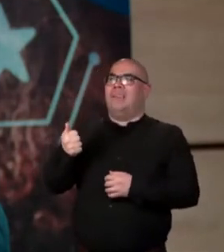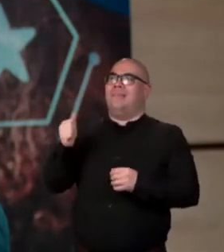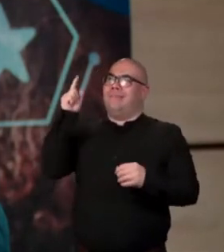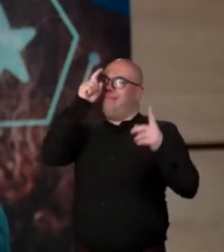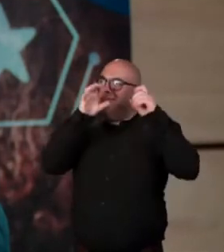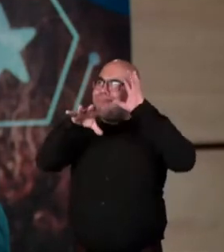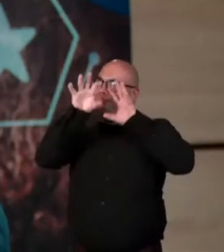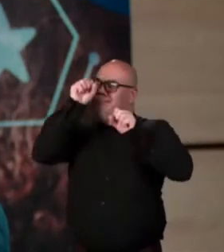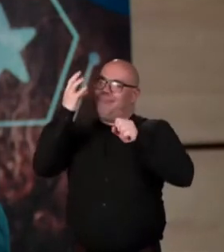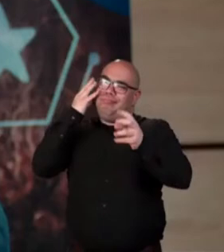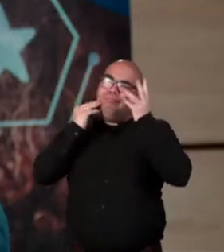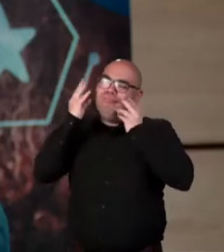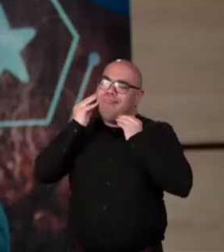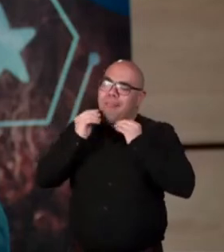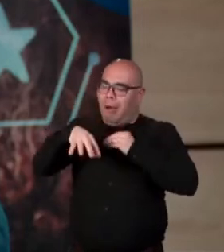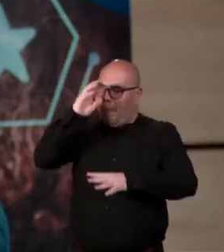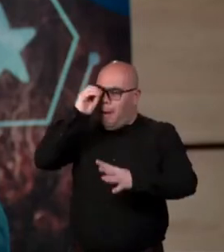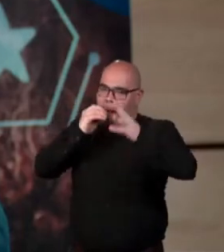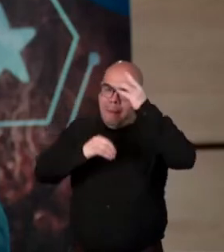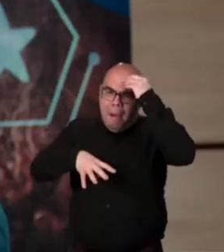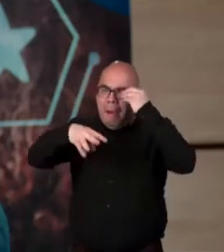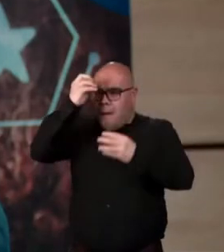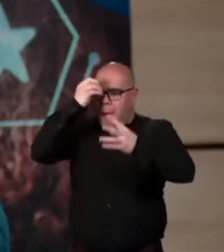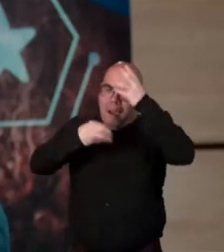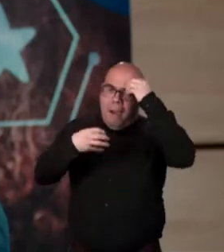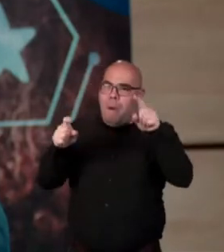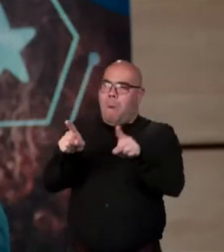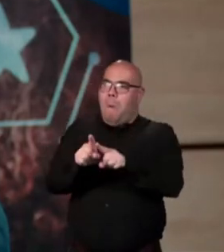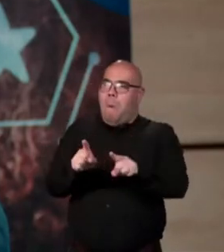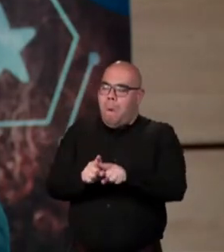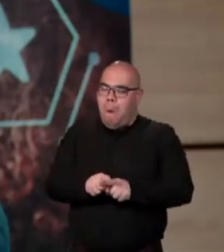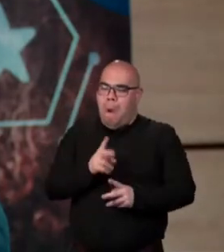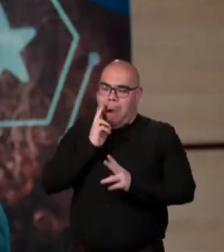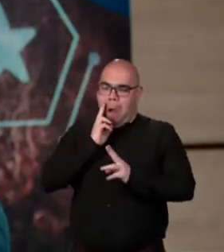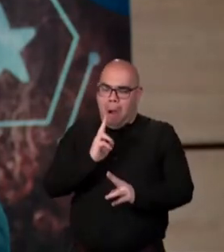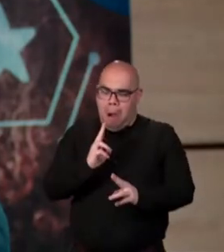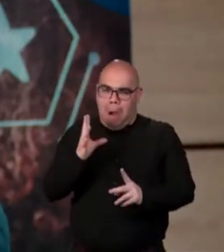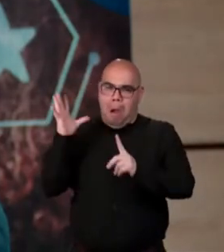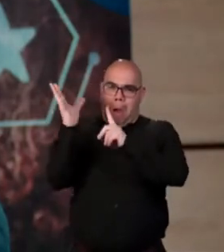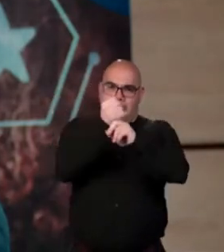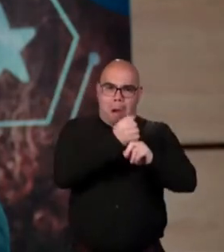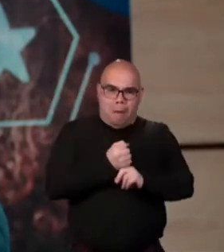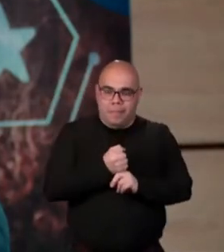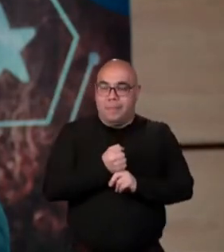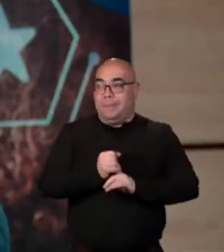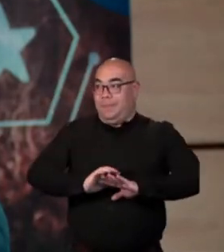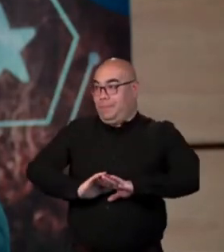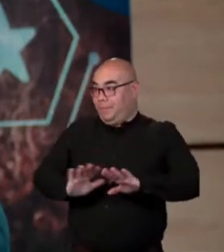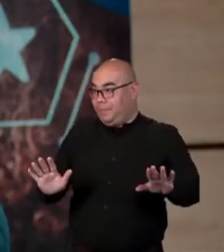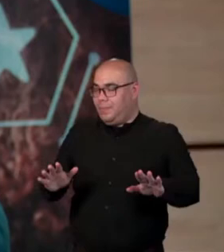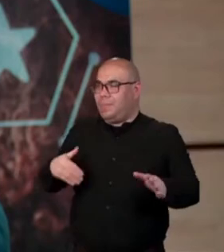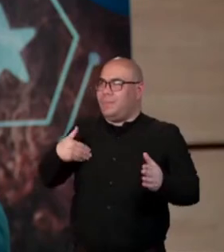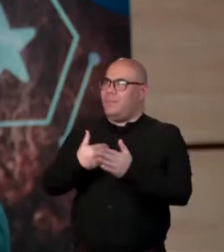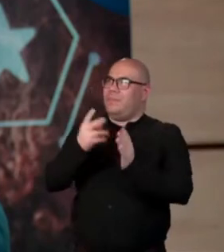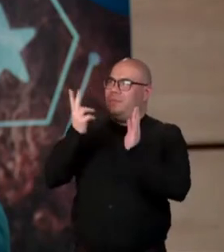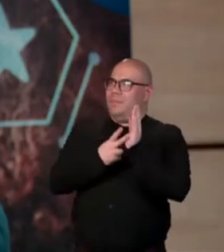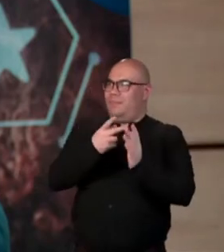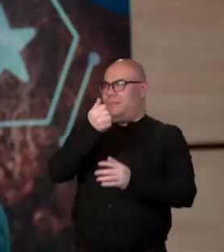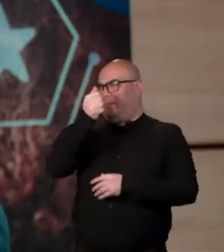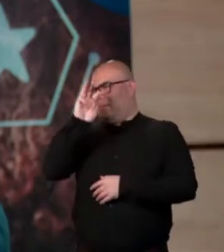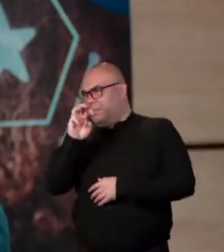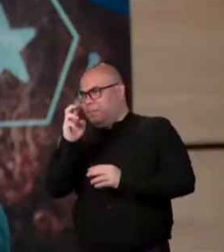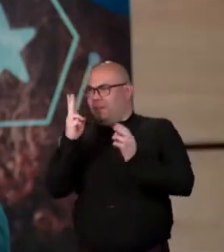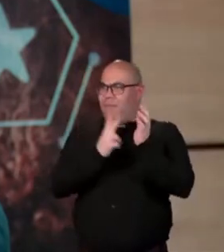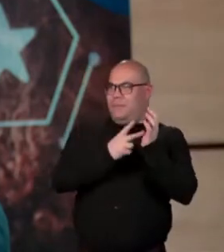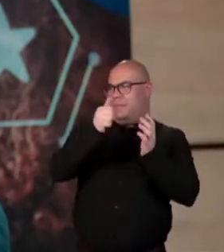construir nos ha permitido reconocernos e identificando ya es en el año 2018 2019 cuando